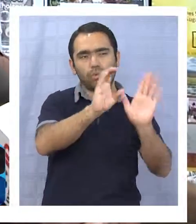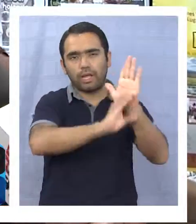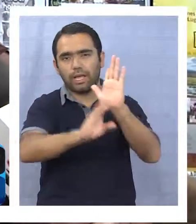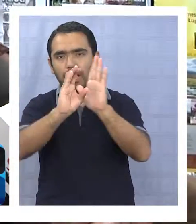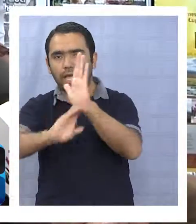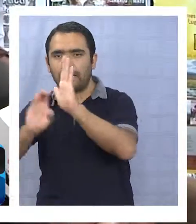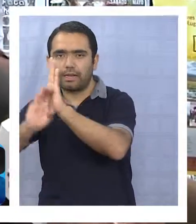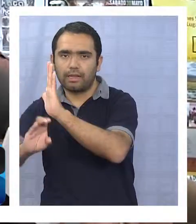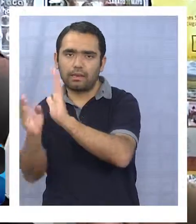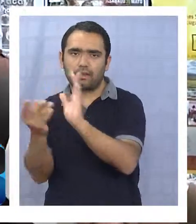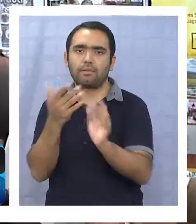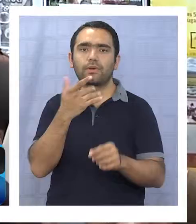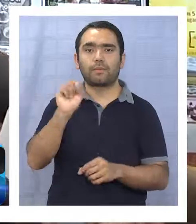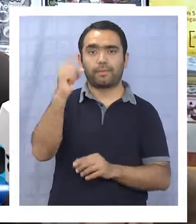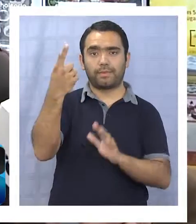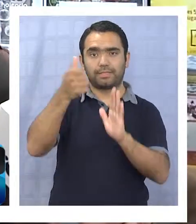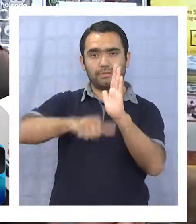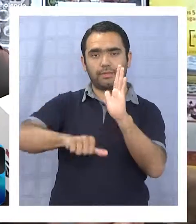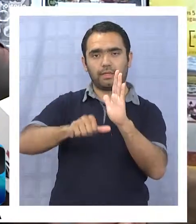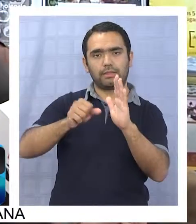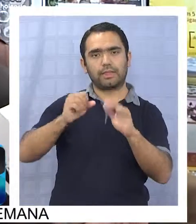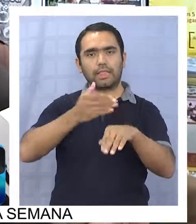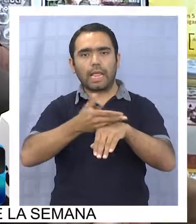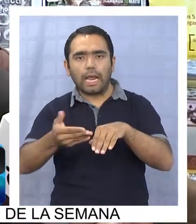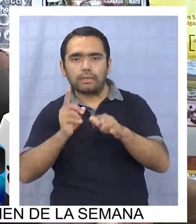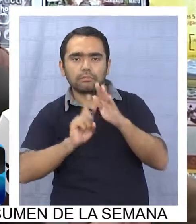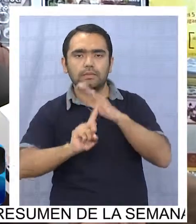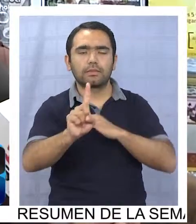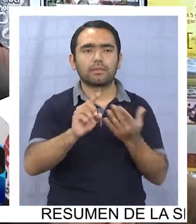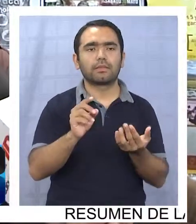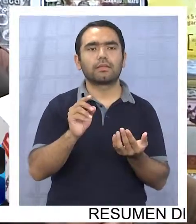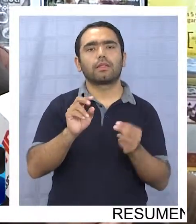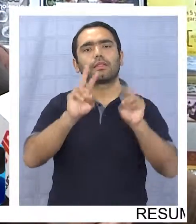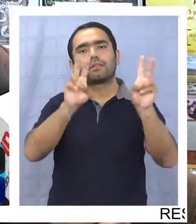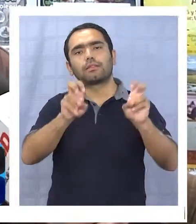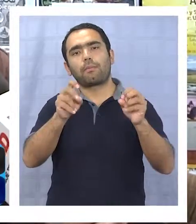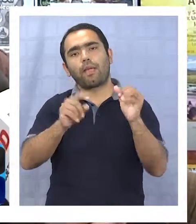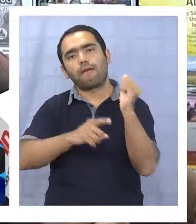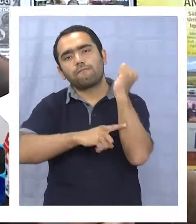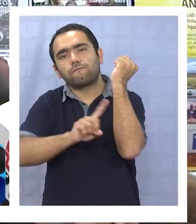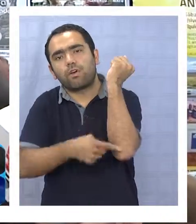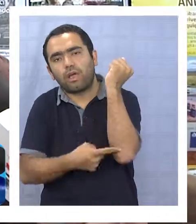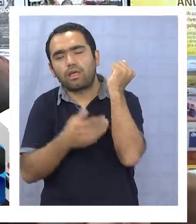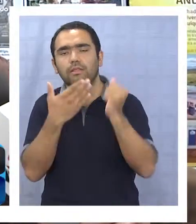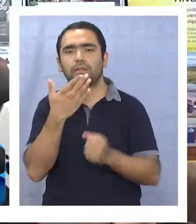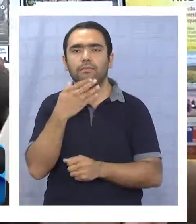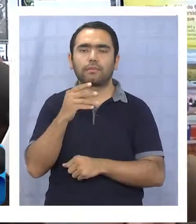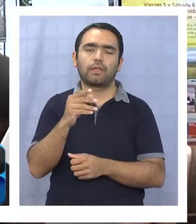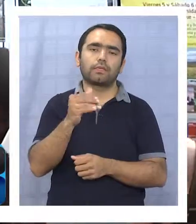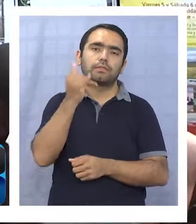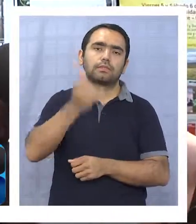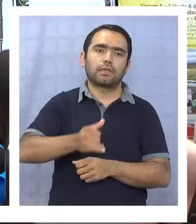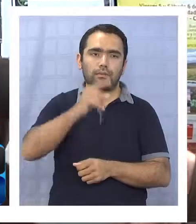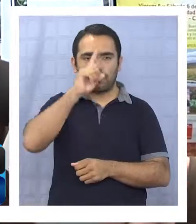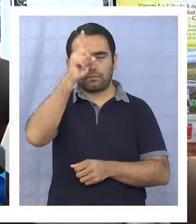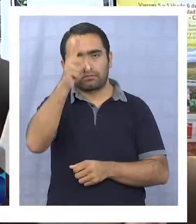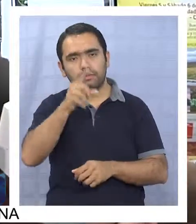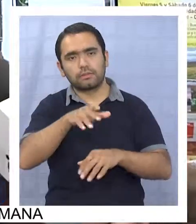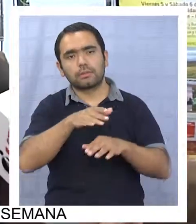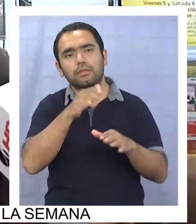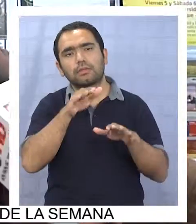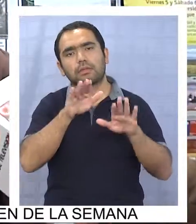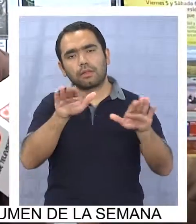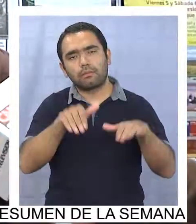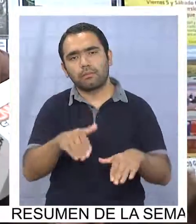semestre y en casa también particular derecho que siempre por un tema de costumbre siempre teme a su clase en marzo que su examen tiene una serie de